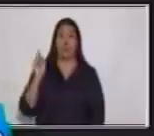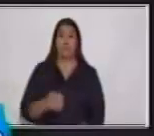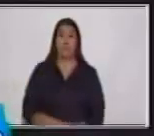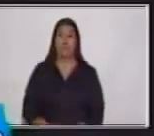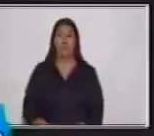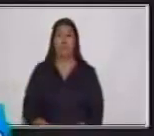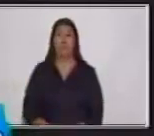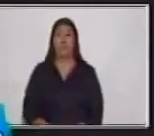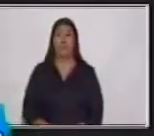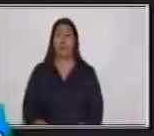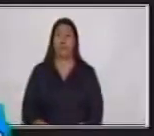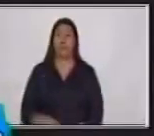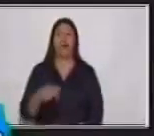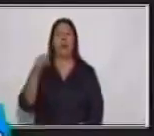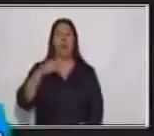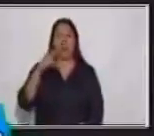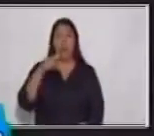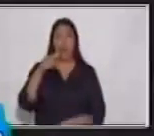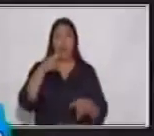Entonces vamos a escribir